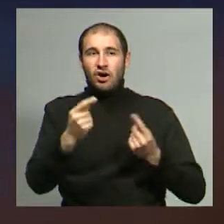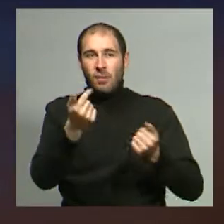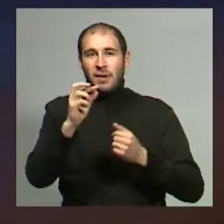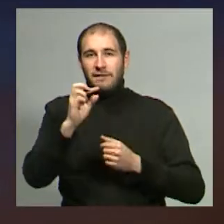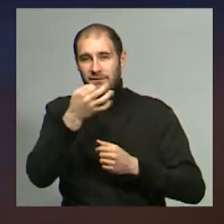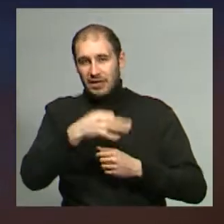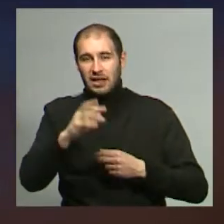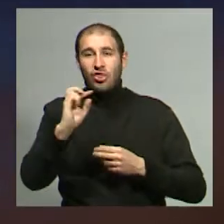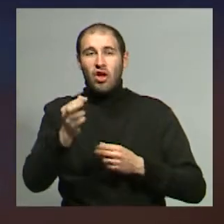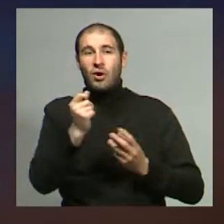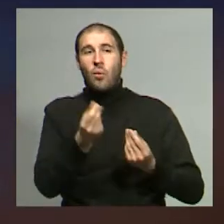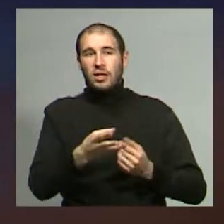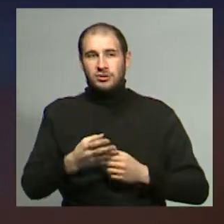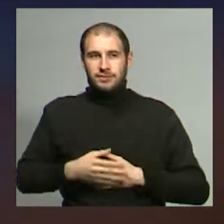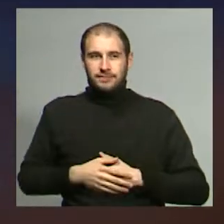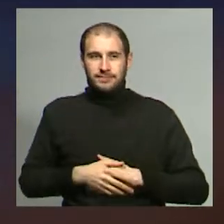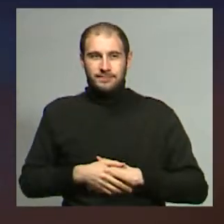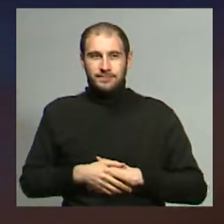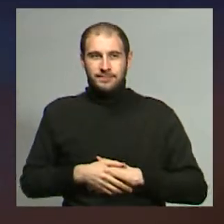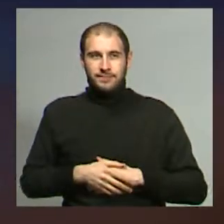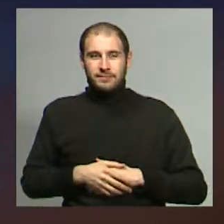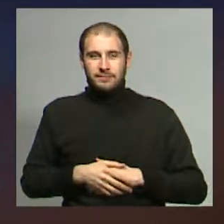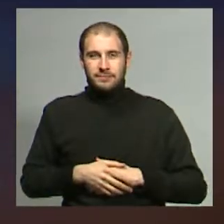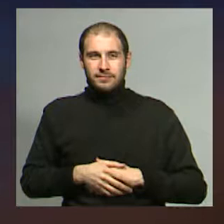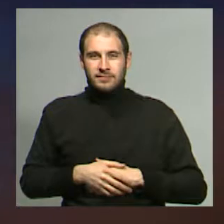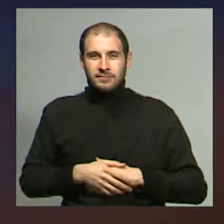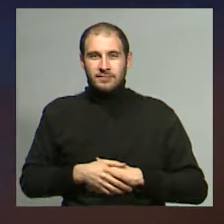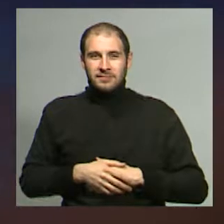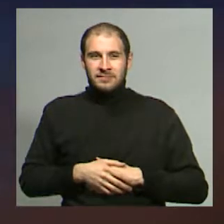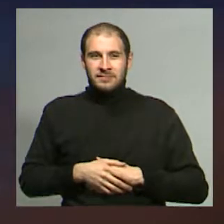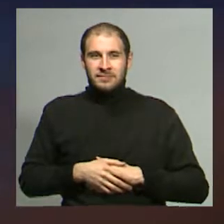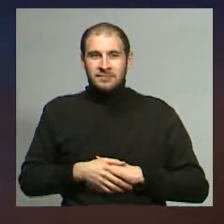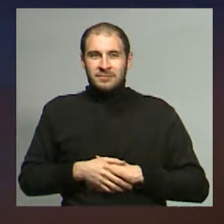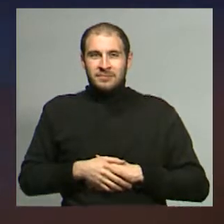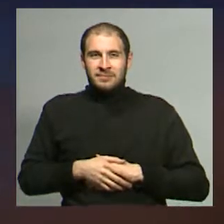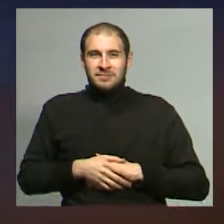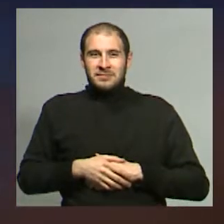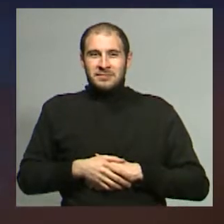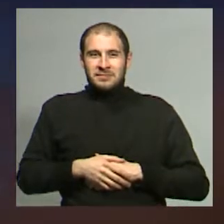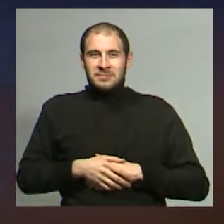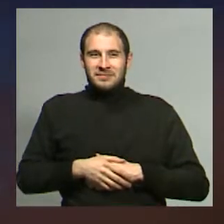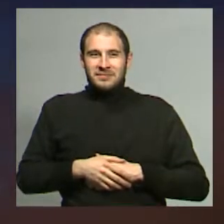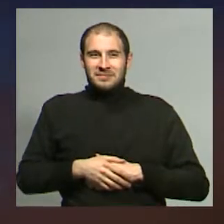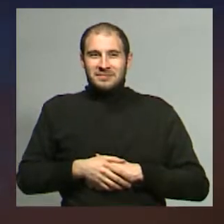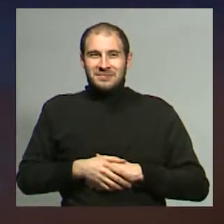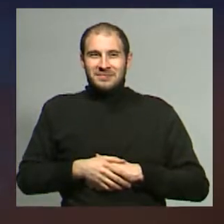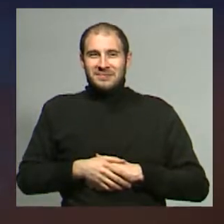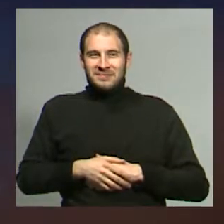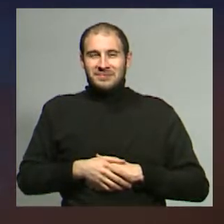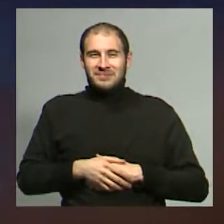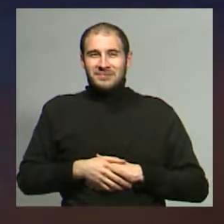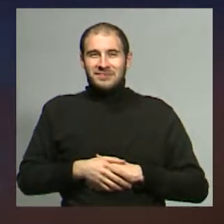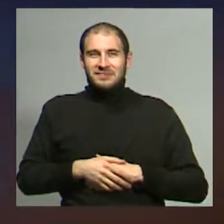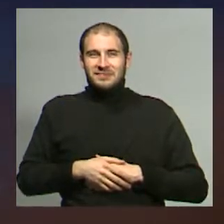compra, el dólar cerró 17.20, el euro 20.70, el real 4.80 y el peso